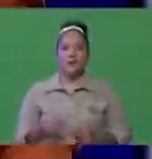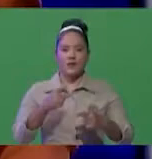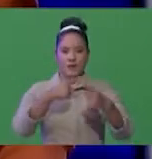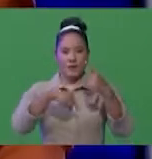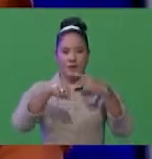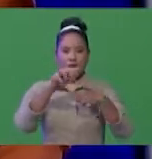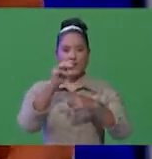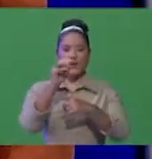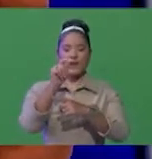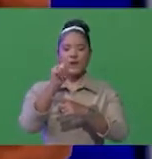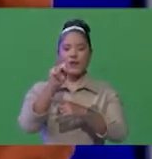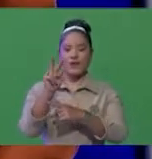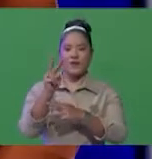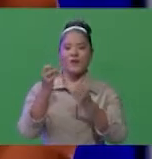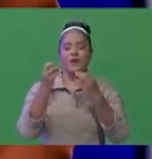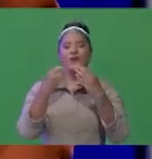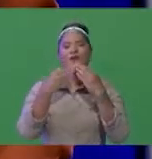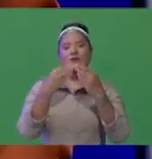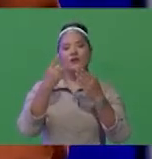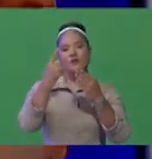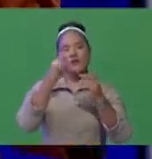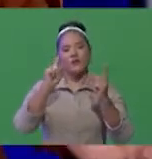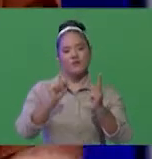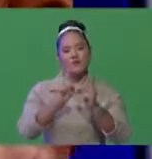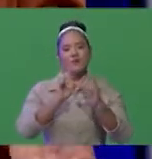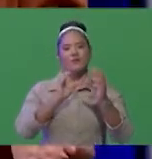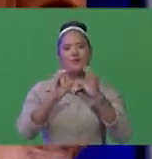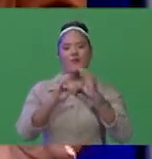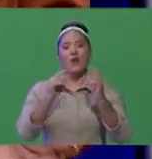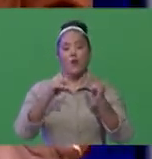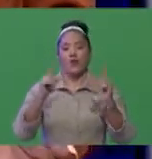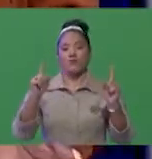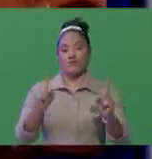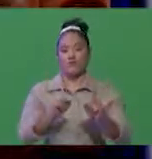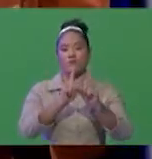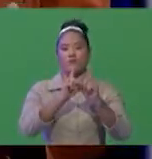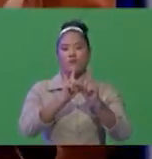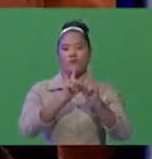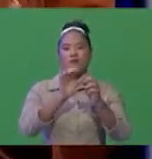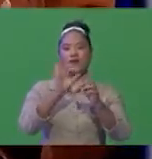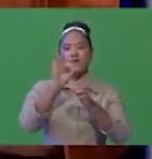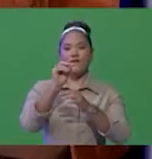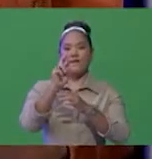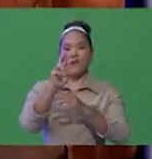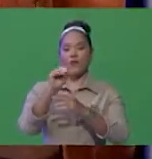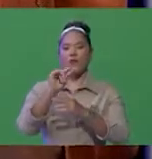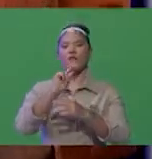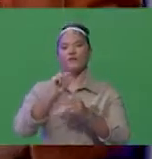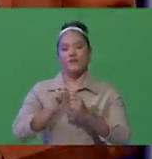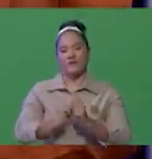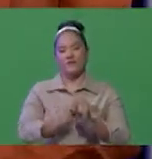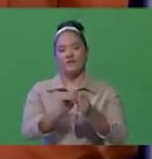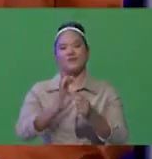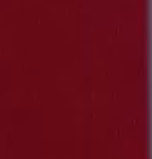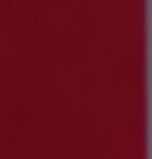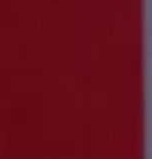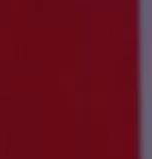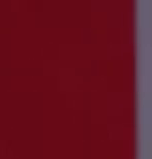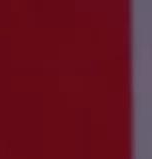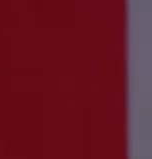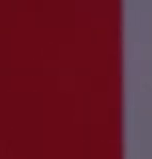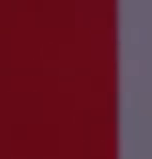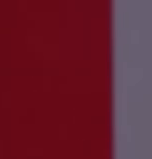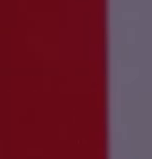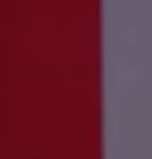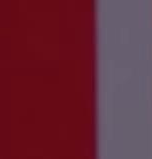Estamos de regreso en MAP TV. Gracias por el favor de su sintonía y nos encontramos en el segmento El Foro. Estoy muy bien acompañada. Me acompaña